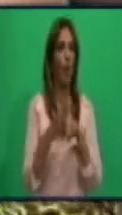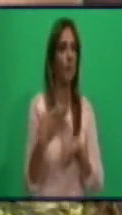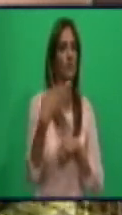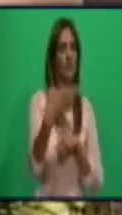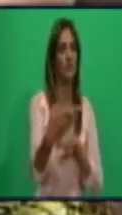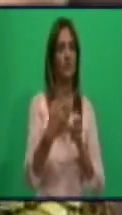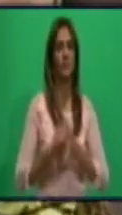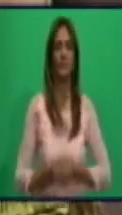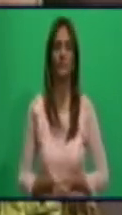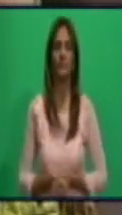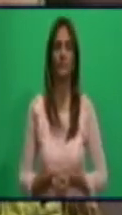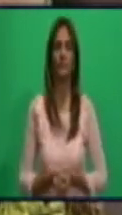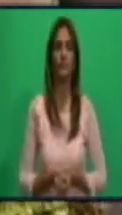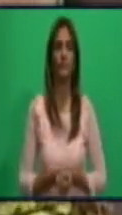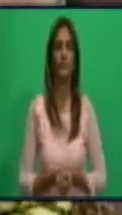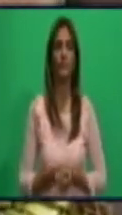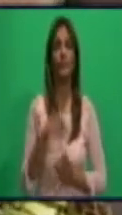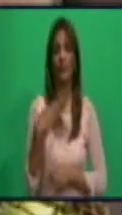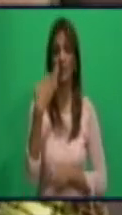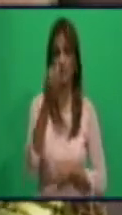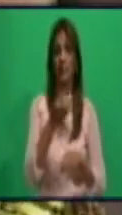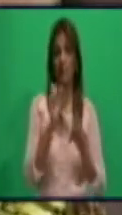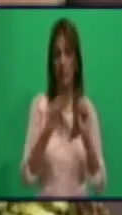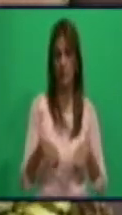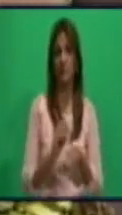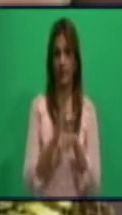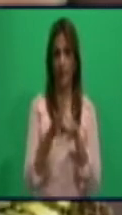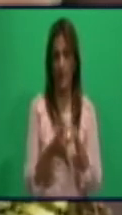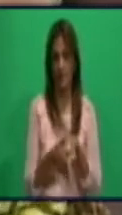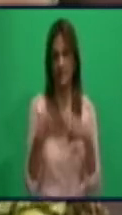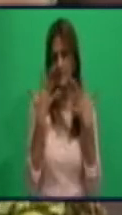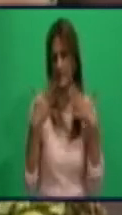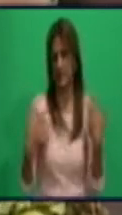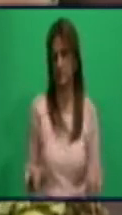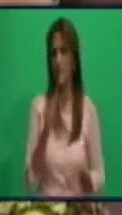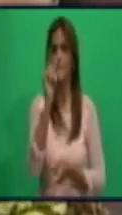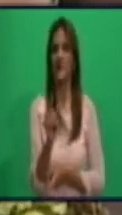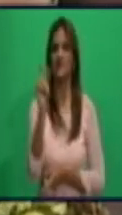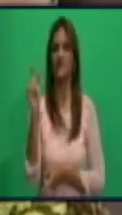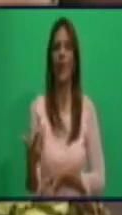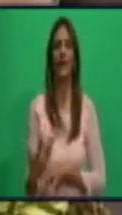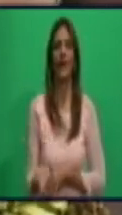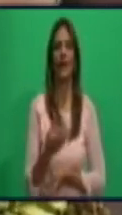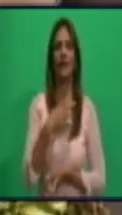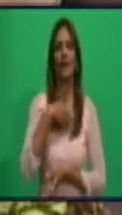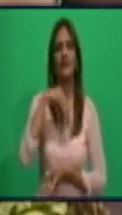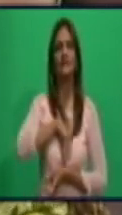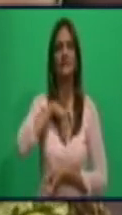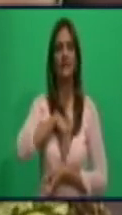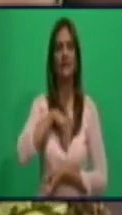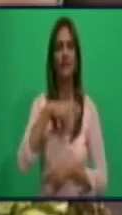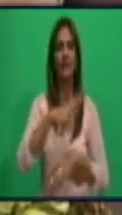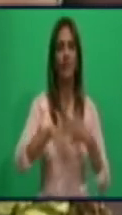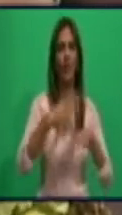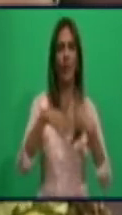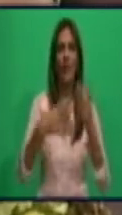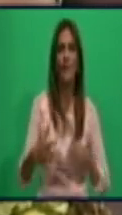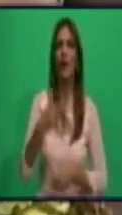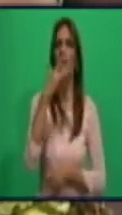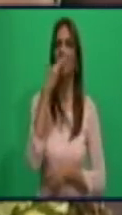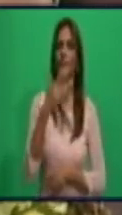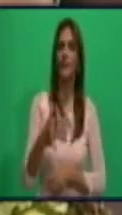bien, sospechoso de alto riesgo es aquella persona que tiene sintomatología respiratoria, que tiene a su vez un